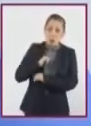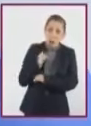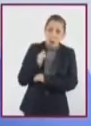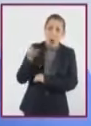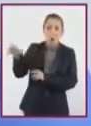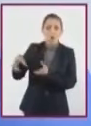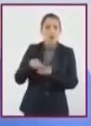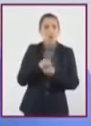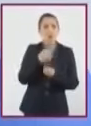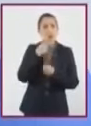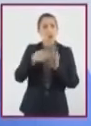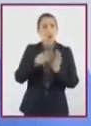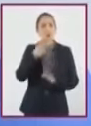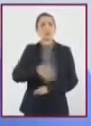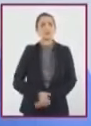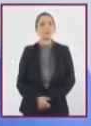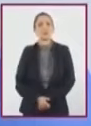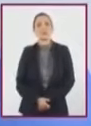casa.